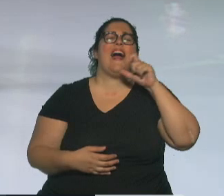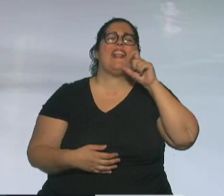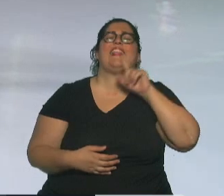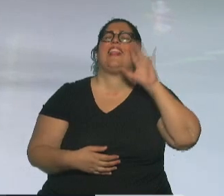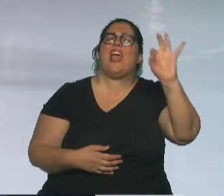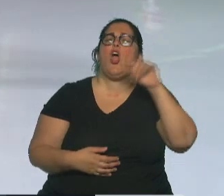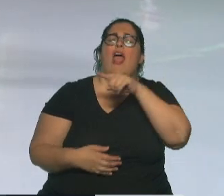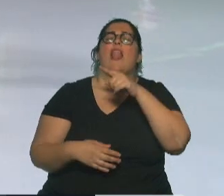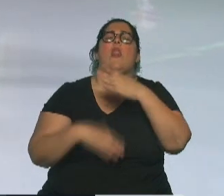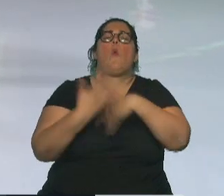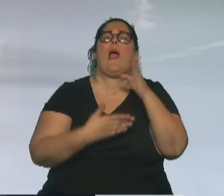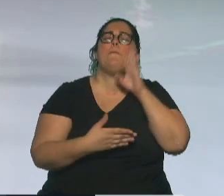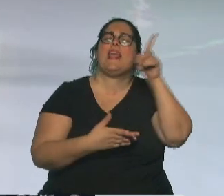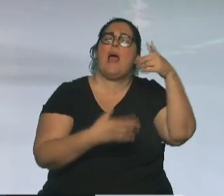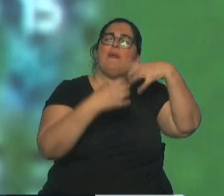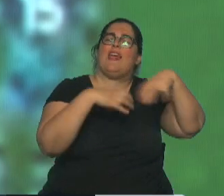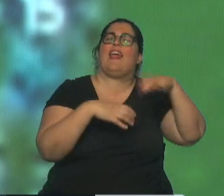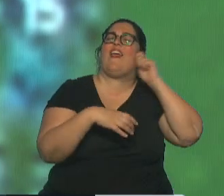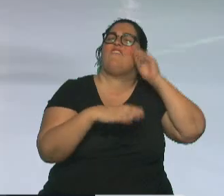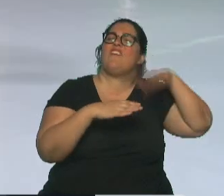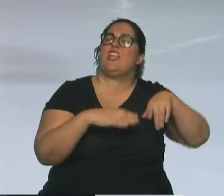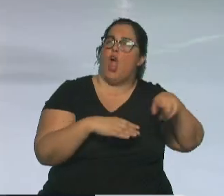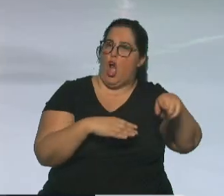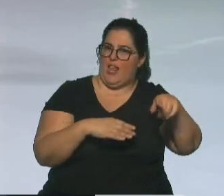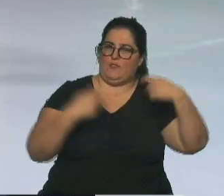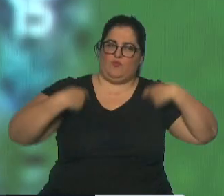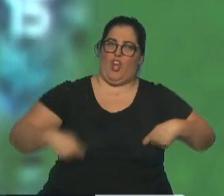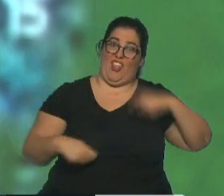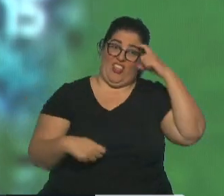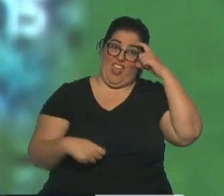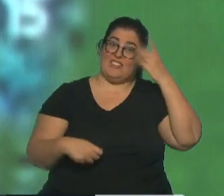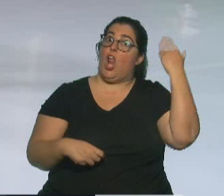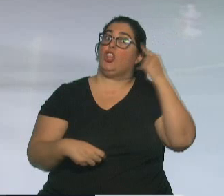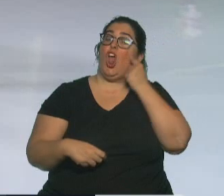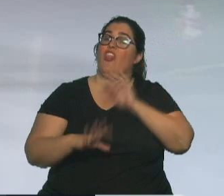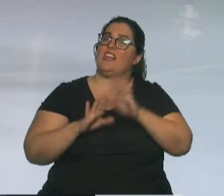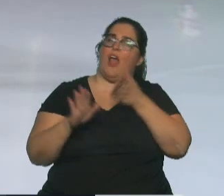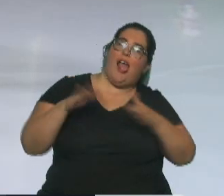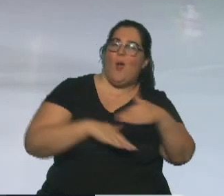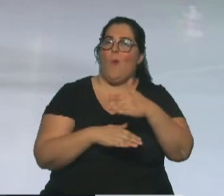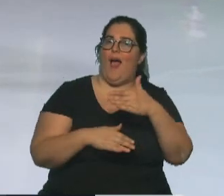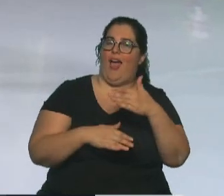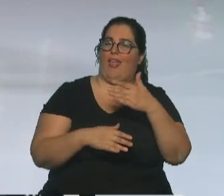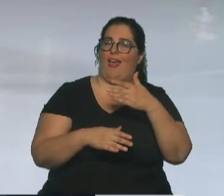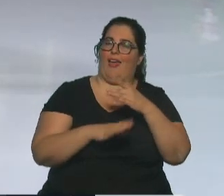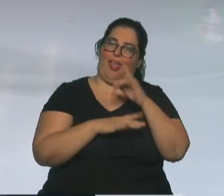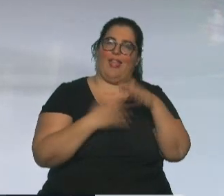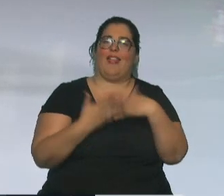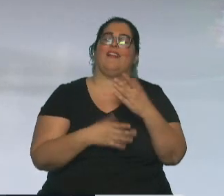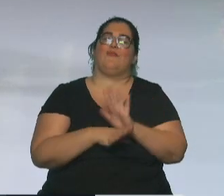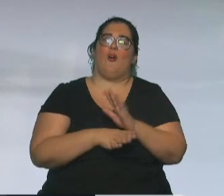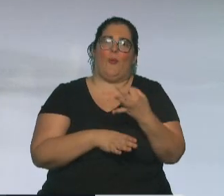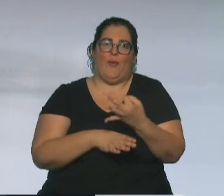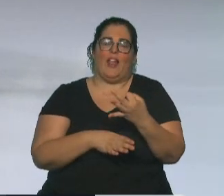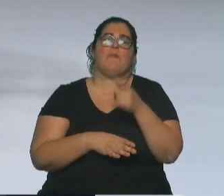del Inter Miami con la 10 también. Juega con la Hizo un 10 hat-trick el otro y día. juega bastante Juega bien. bien. Me parece que para Estados Unidos le Le queda